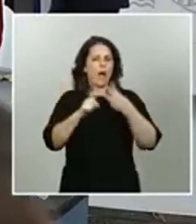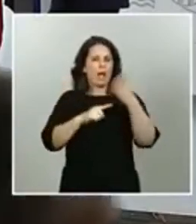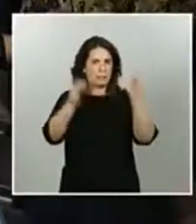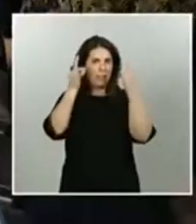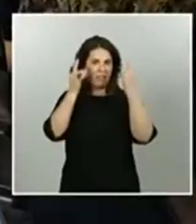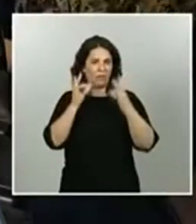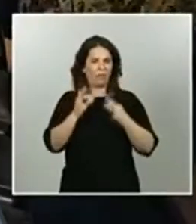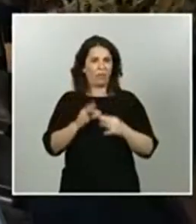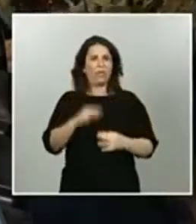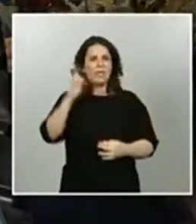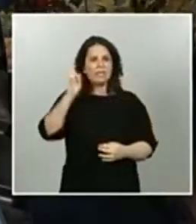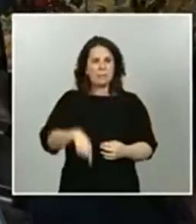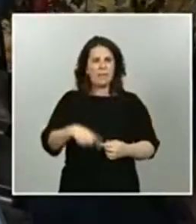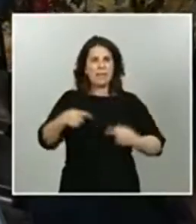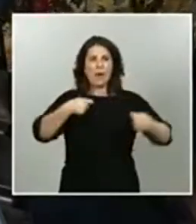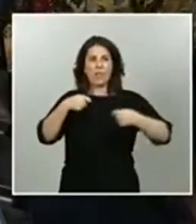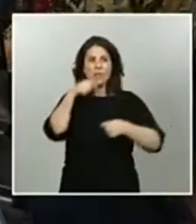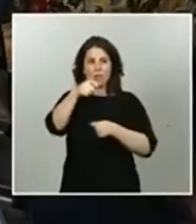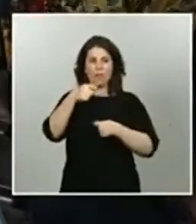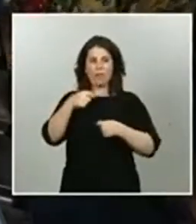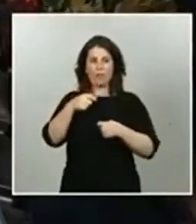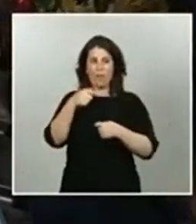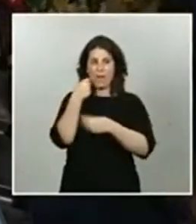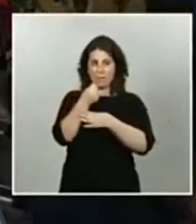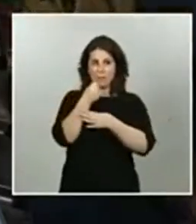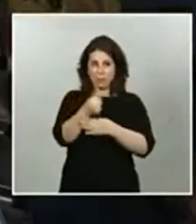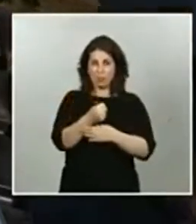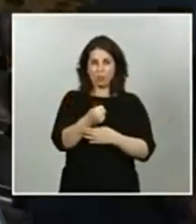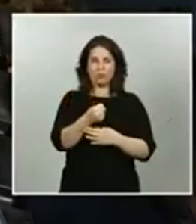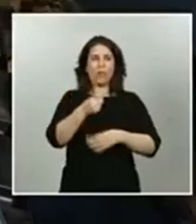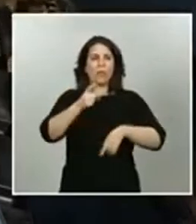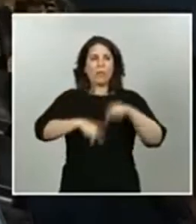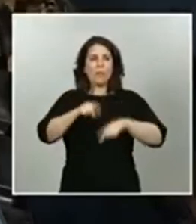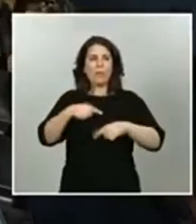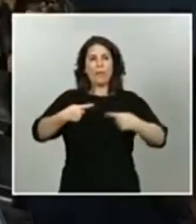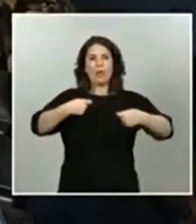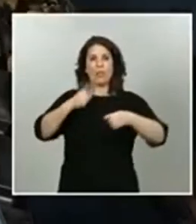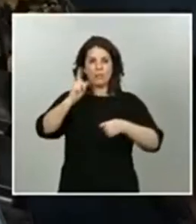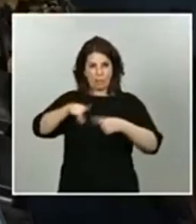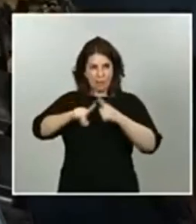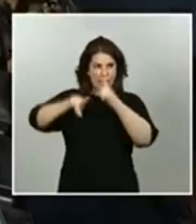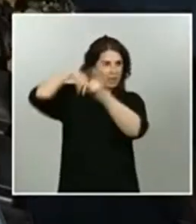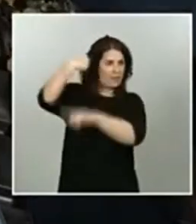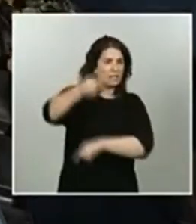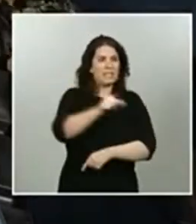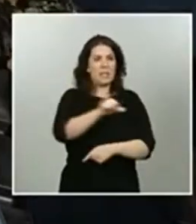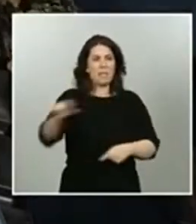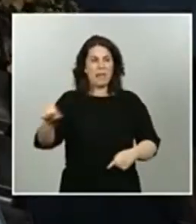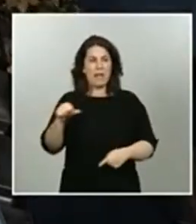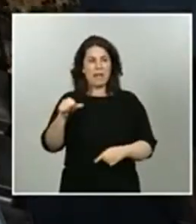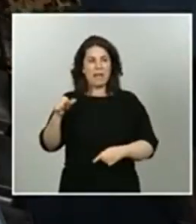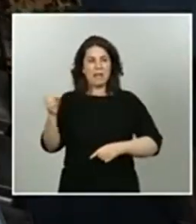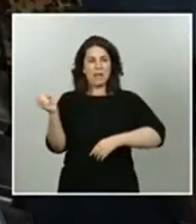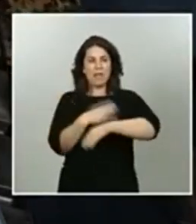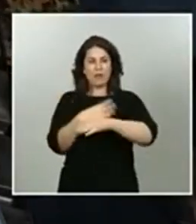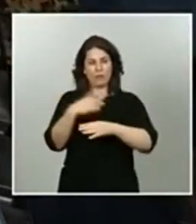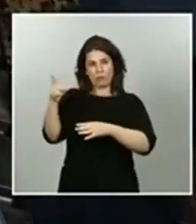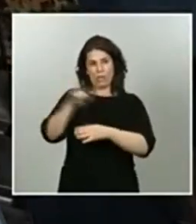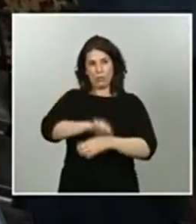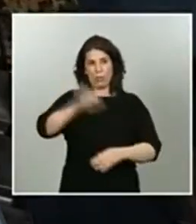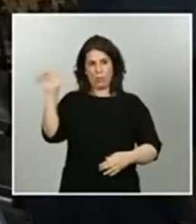esos apoyos afecta de alguna manera, condiciona la negociación de la semana que viene de los fondos de recuperación europeos en el sentido